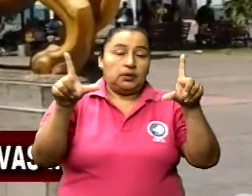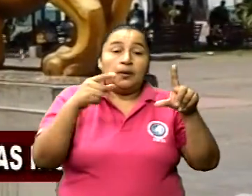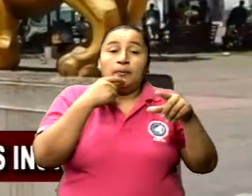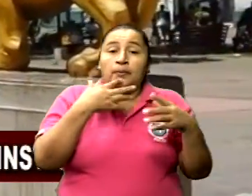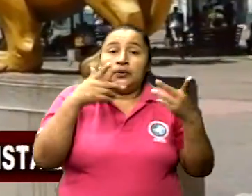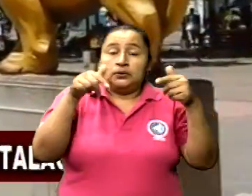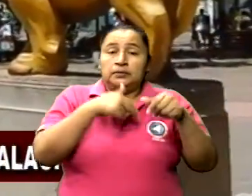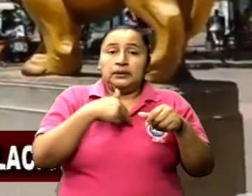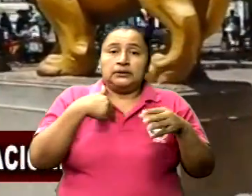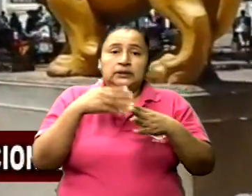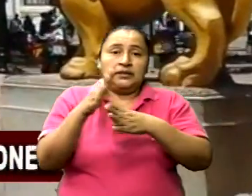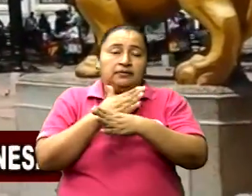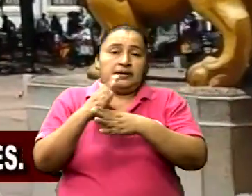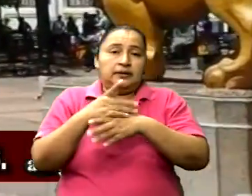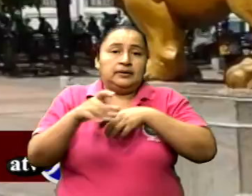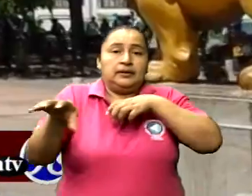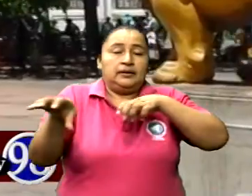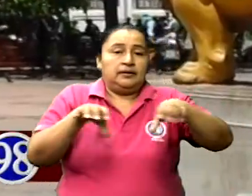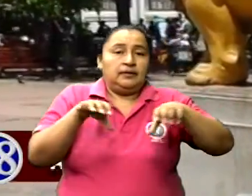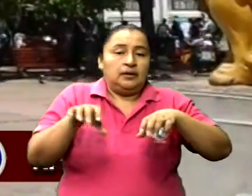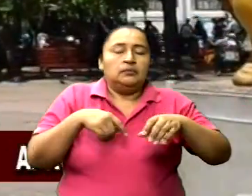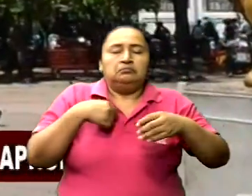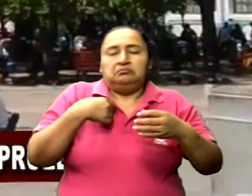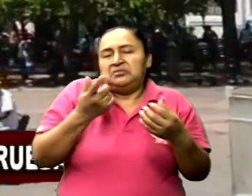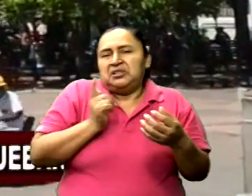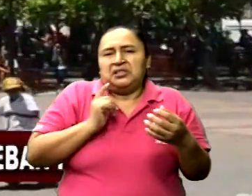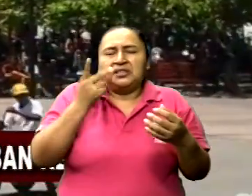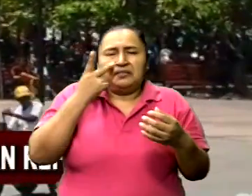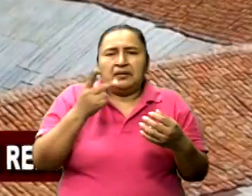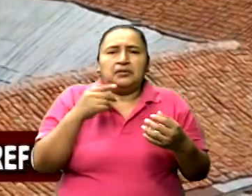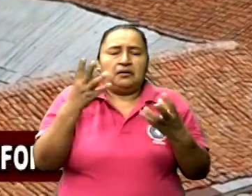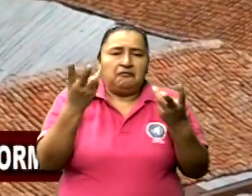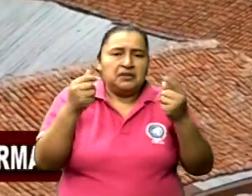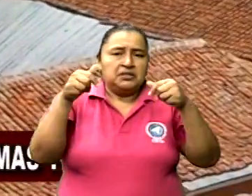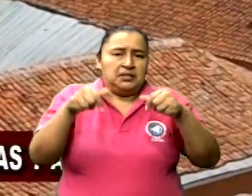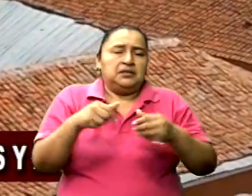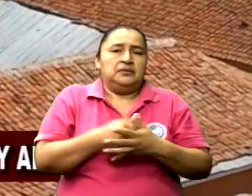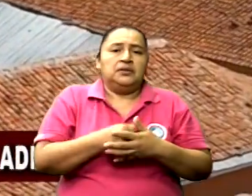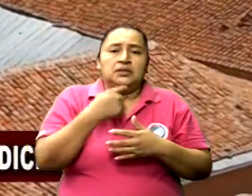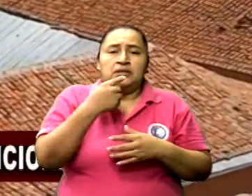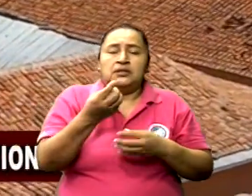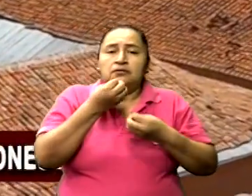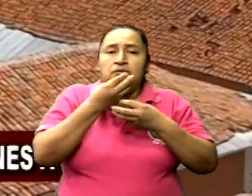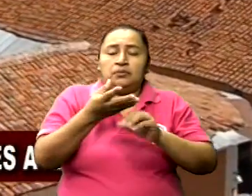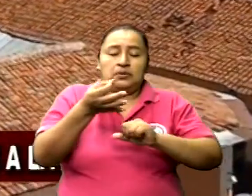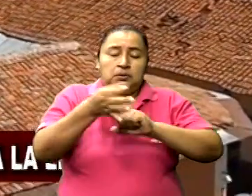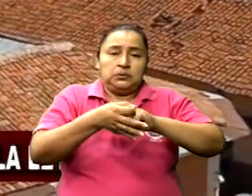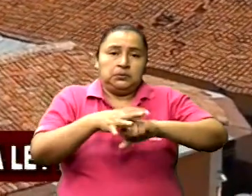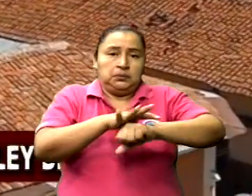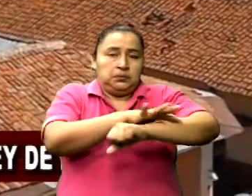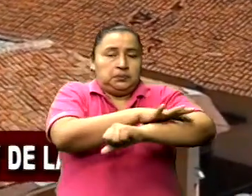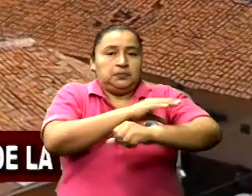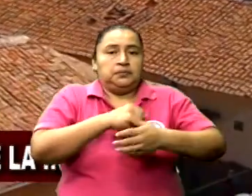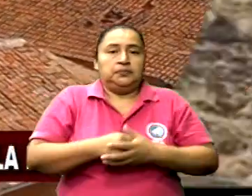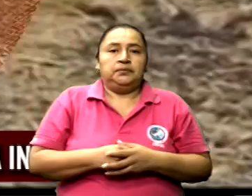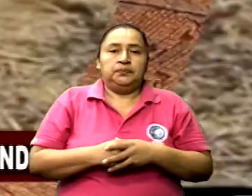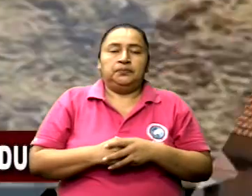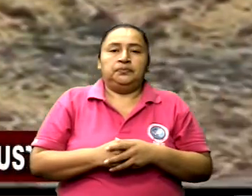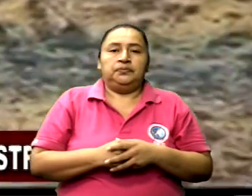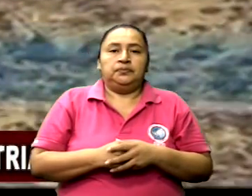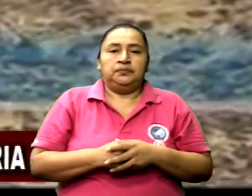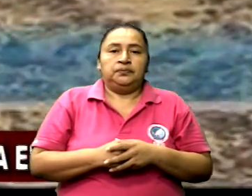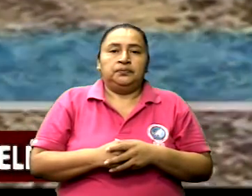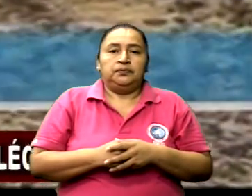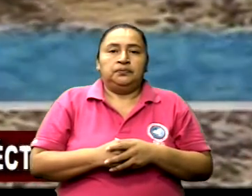se desarrollan diversas actividades relacionadas a esta festividad, informó la compañera Rosario.